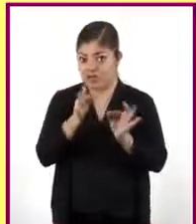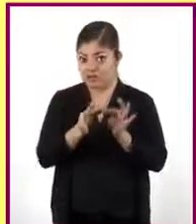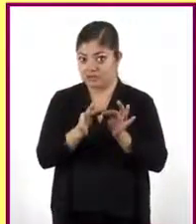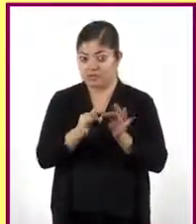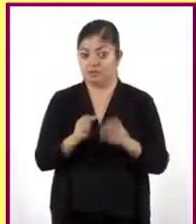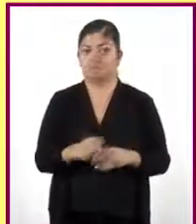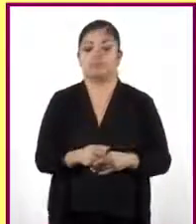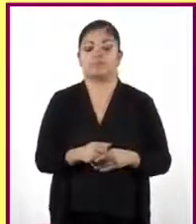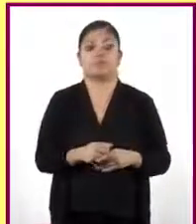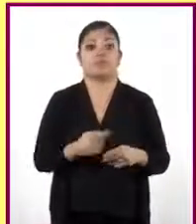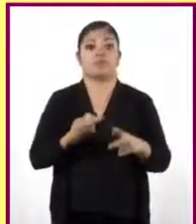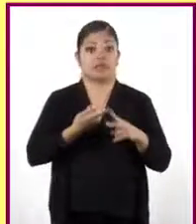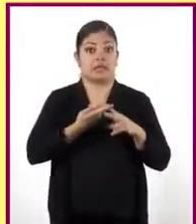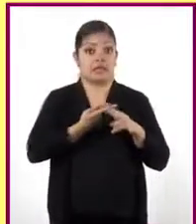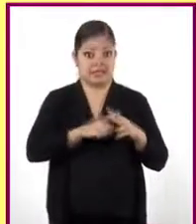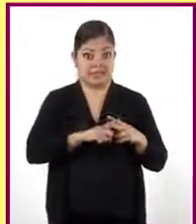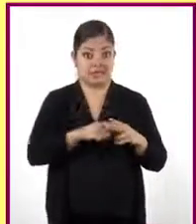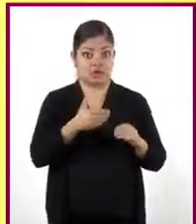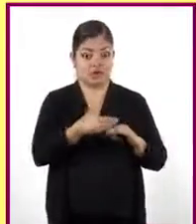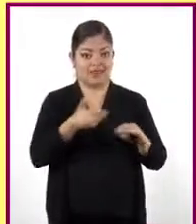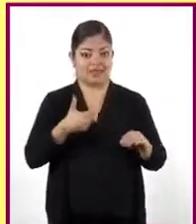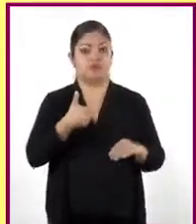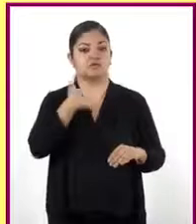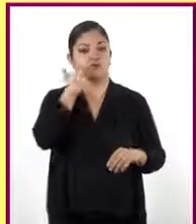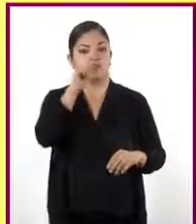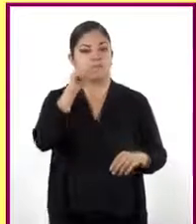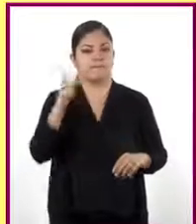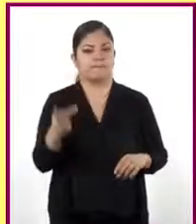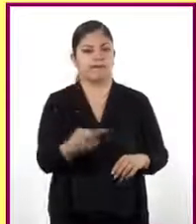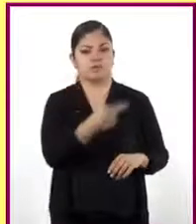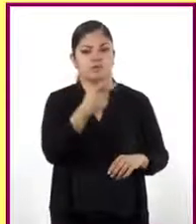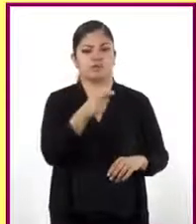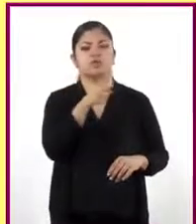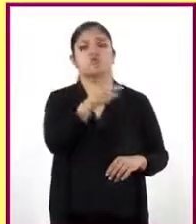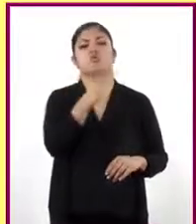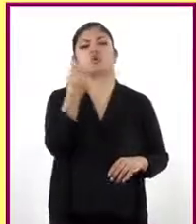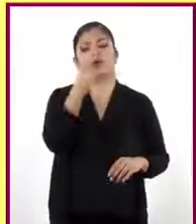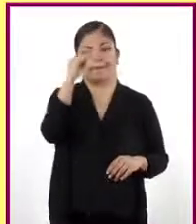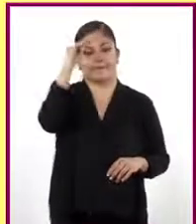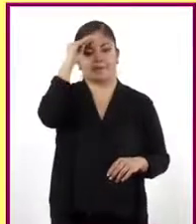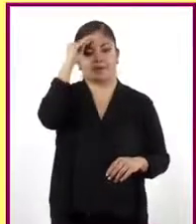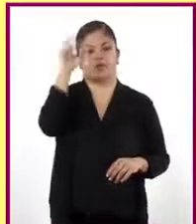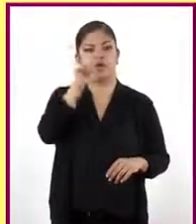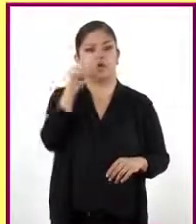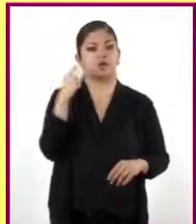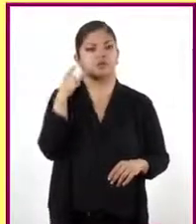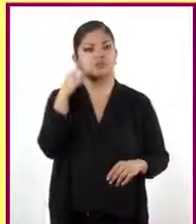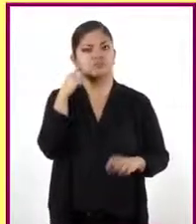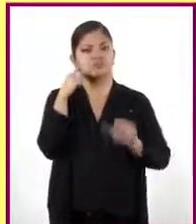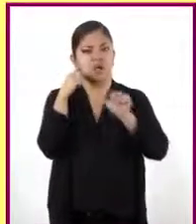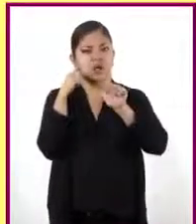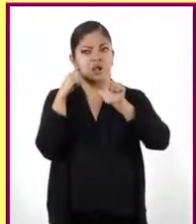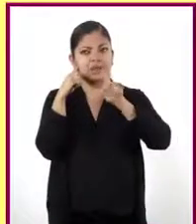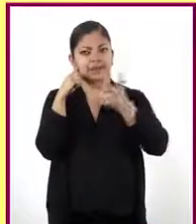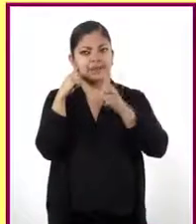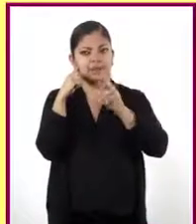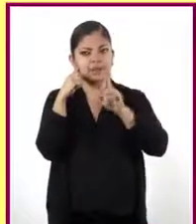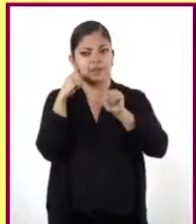Para iniciar queremos hacerles una pregunta. ¿En qué piensan cuando escuchan la palabra álgebra?